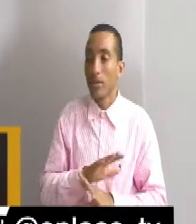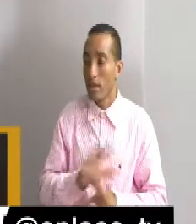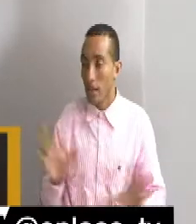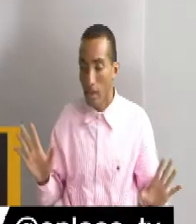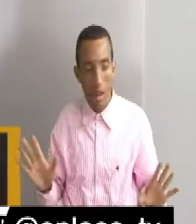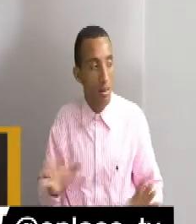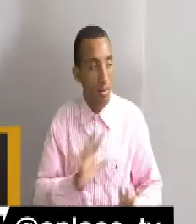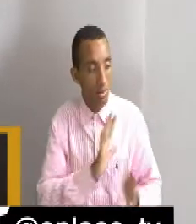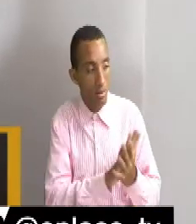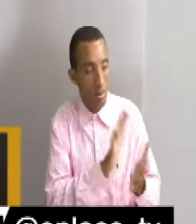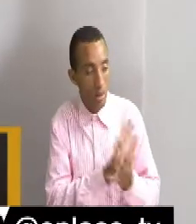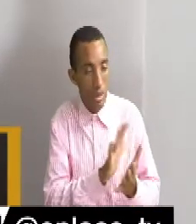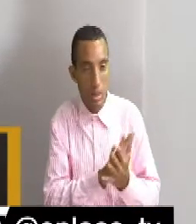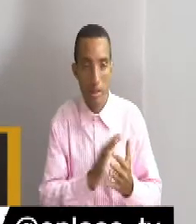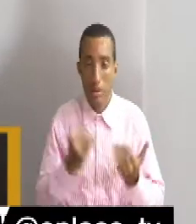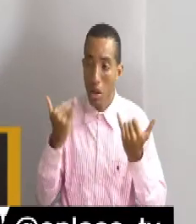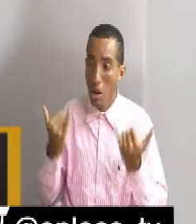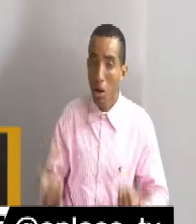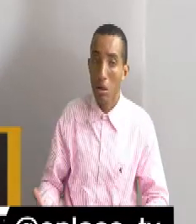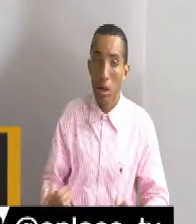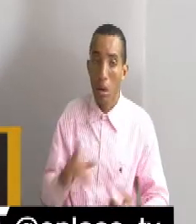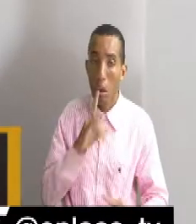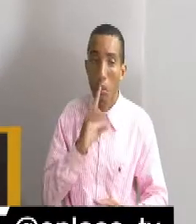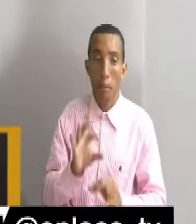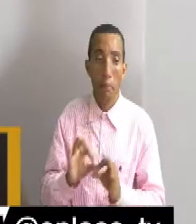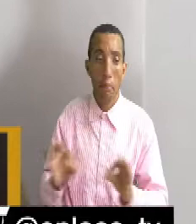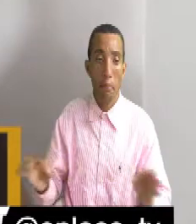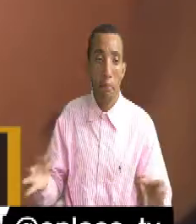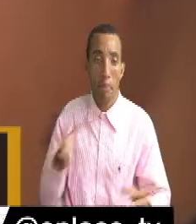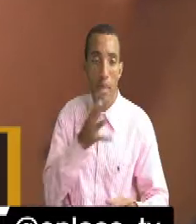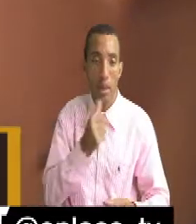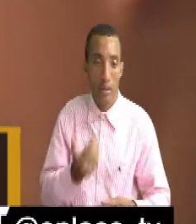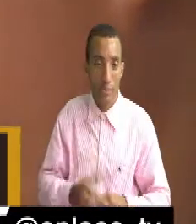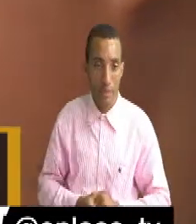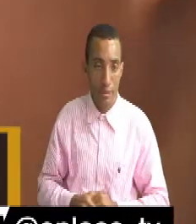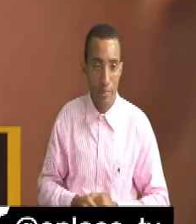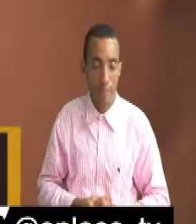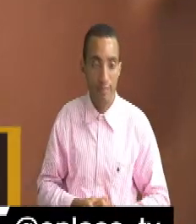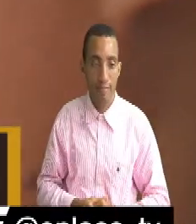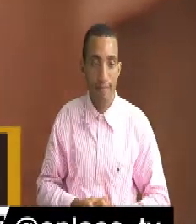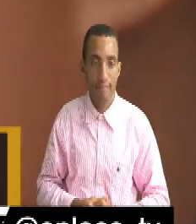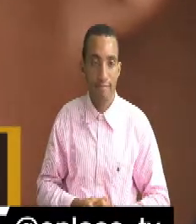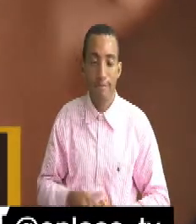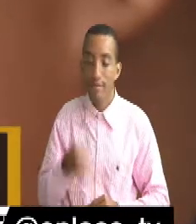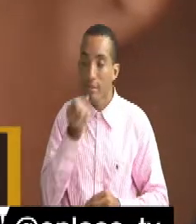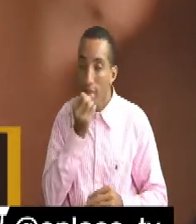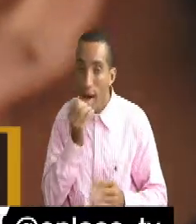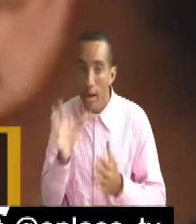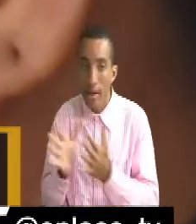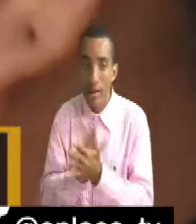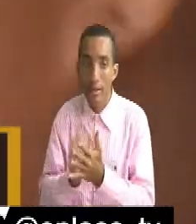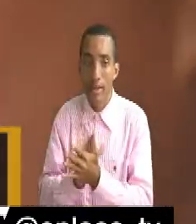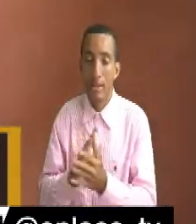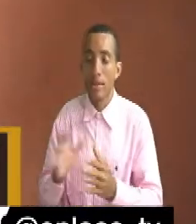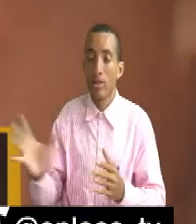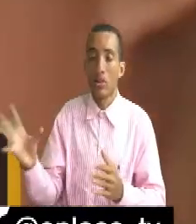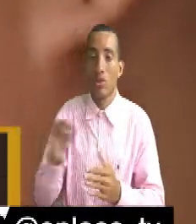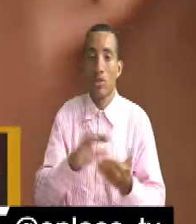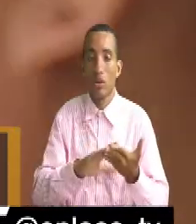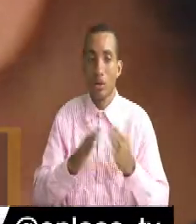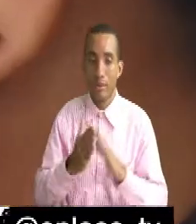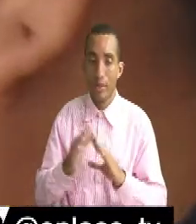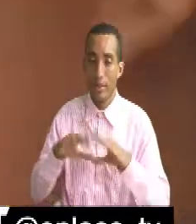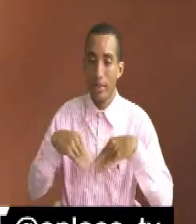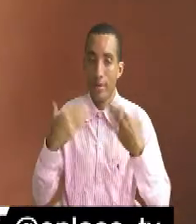medidas y la verdad que hasta el momento no se han visto las medidas que están tomando. Esta denuncia prendió las alarmas en la comunidad educativa